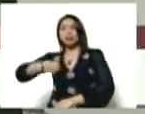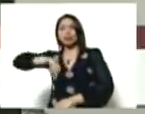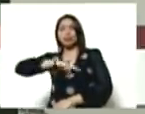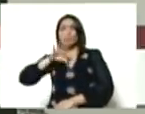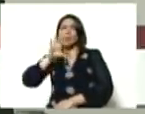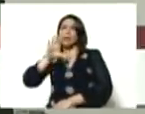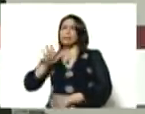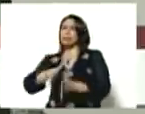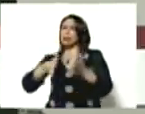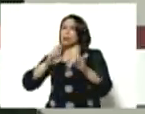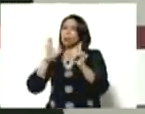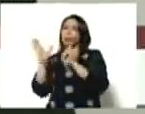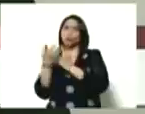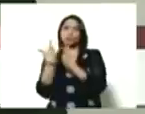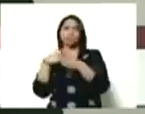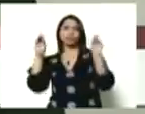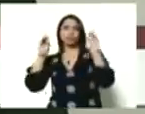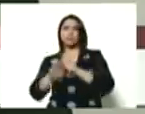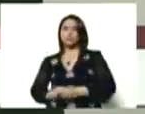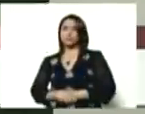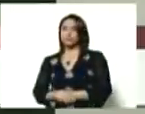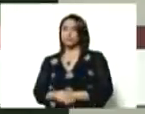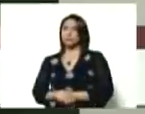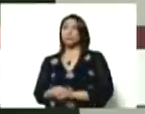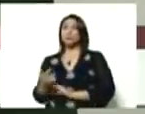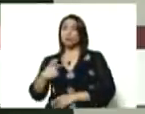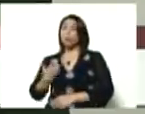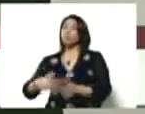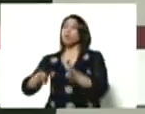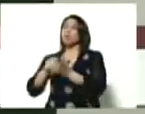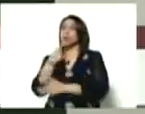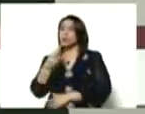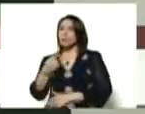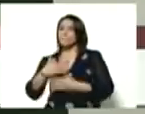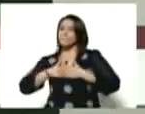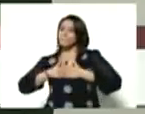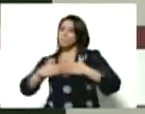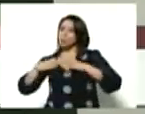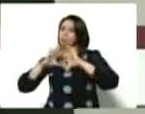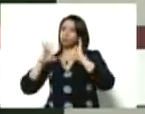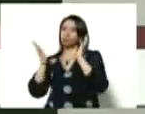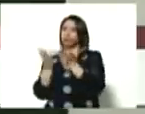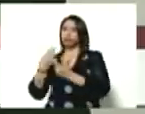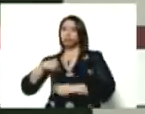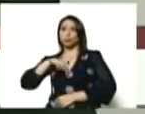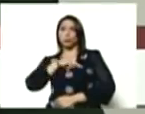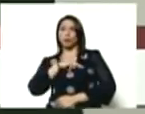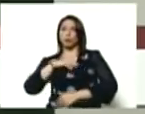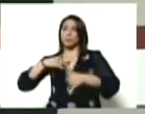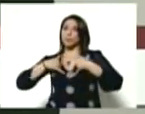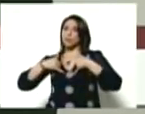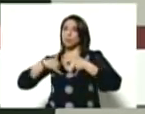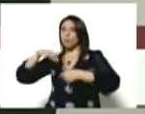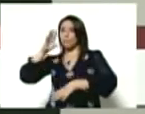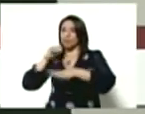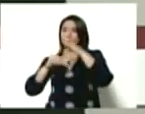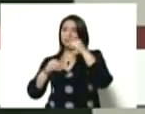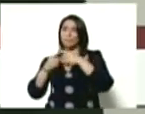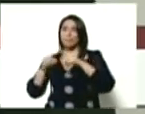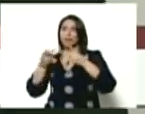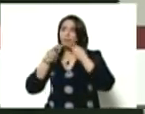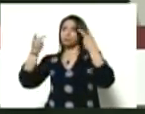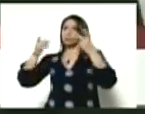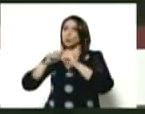una gran cultura democrática e insisto, está a la disposición del mundo nuestro propio aprendizaje para compartirlo con